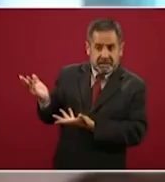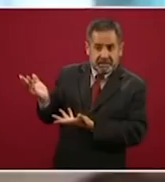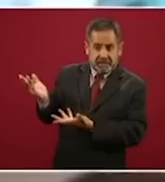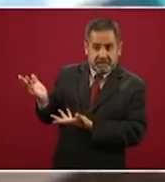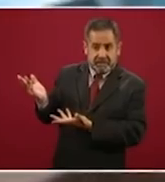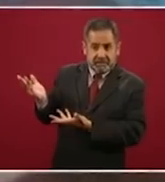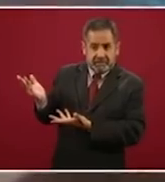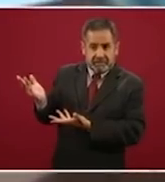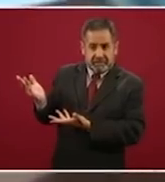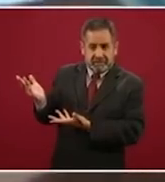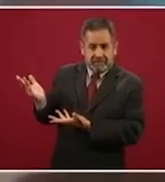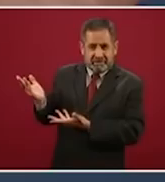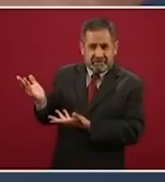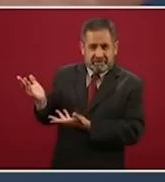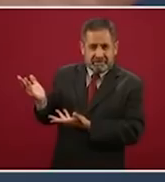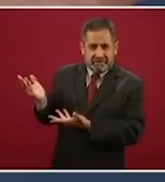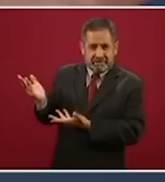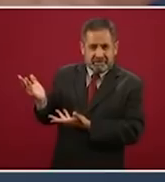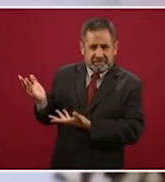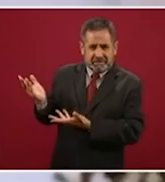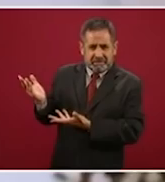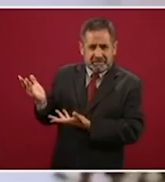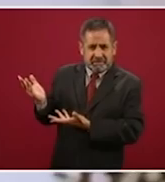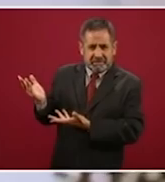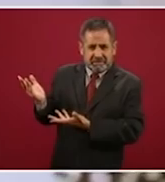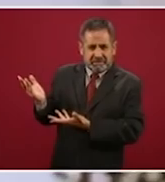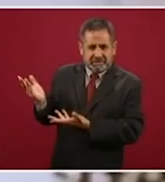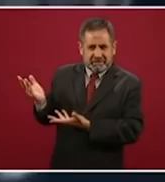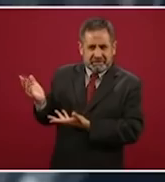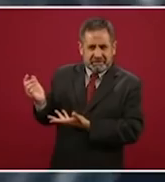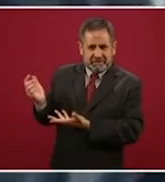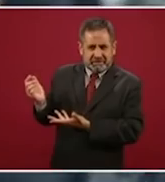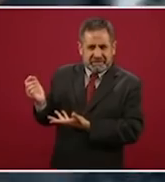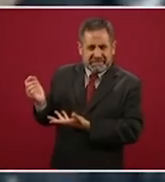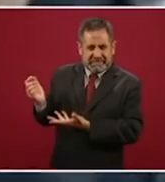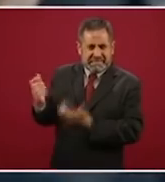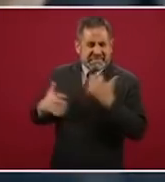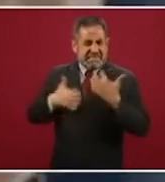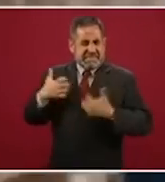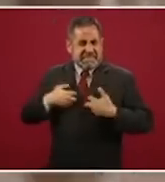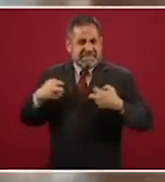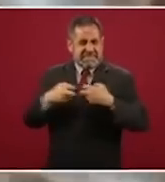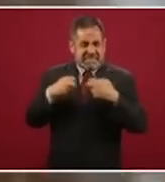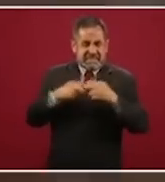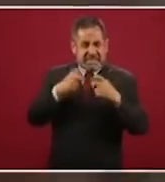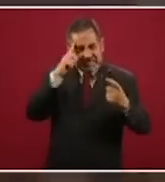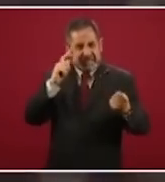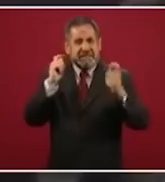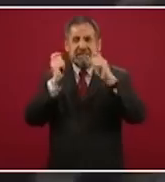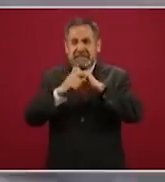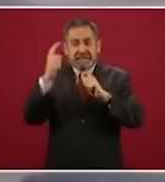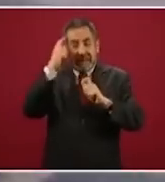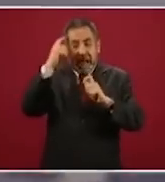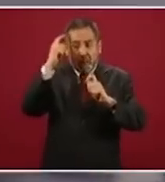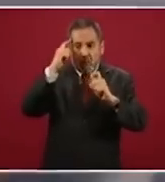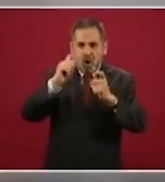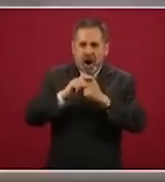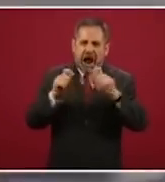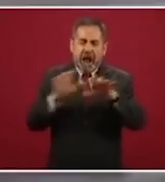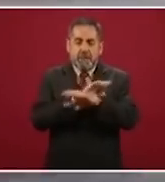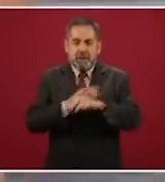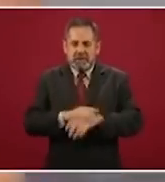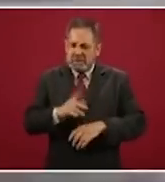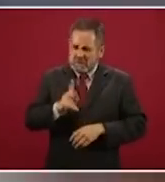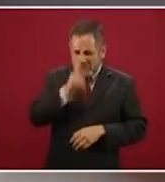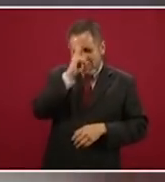peso, problemas dentales, comezón intensa, ansiedad, cambios en la estructura del cerebro,